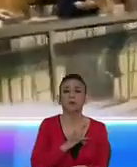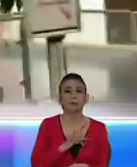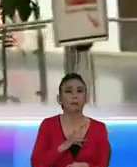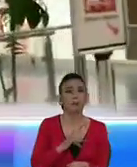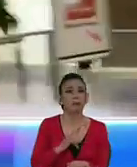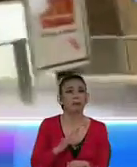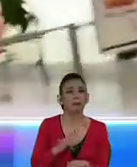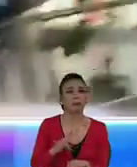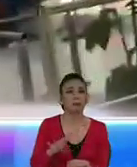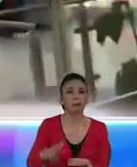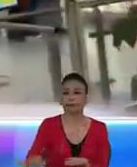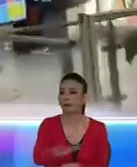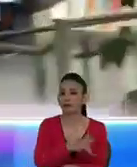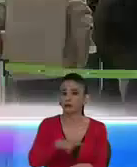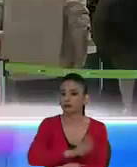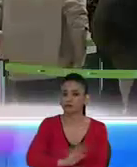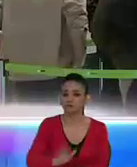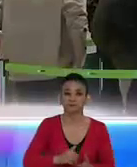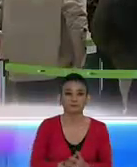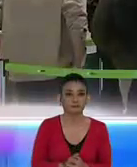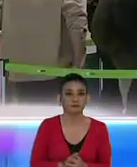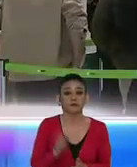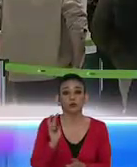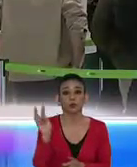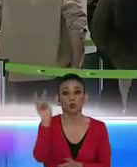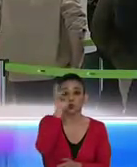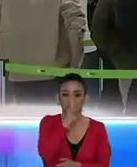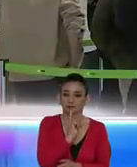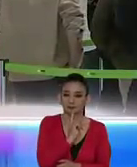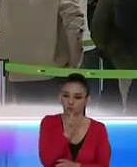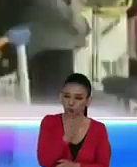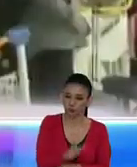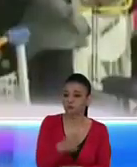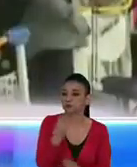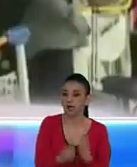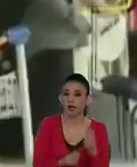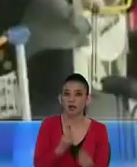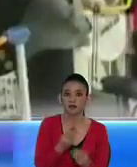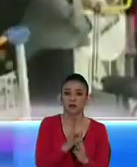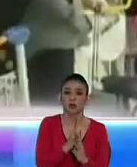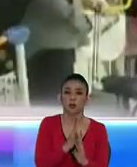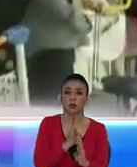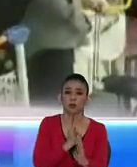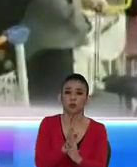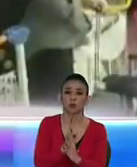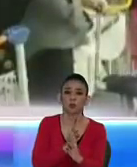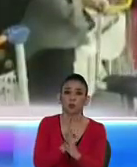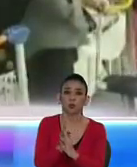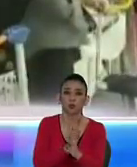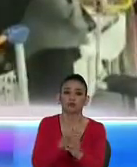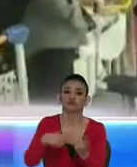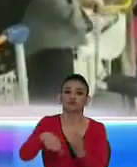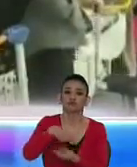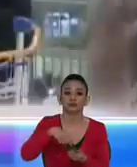totalmente vacío. Otros turistas estadounidenses, en cambio, hacen largas filas para regresar a su